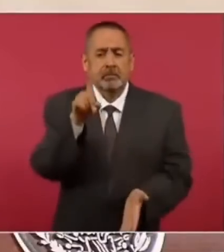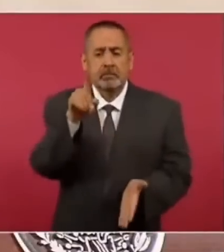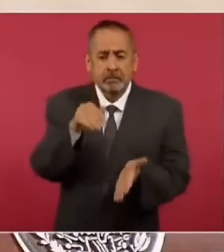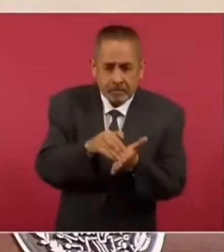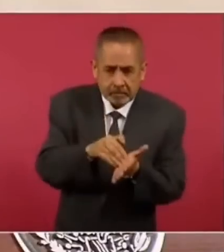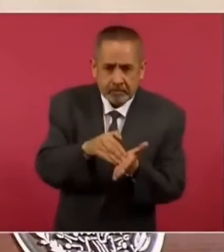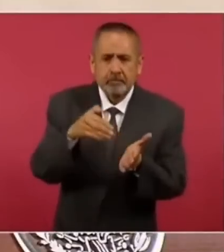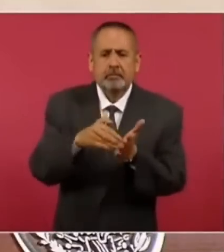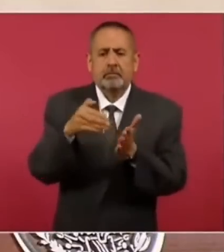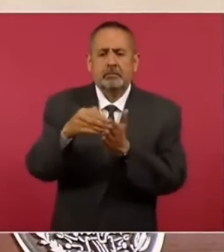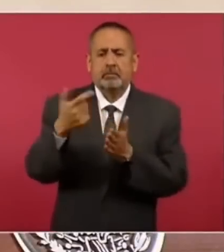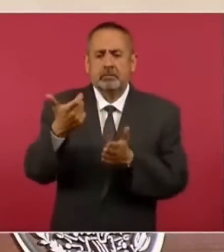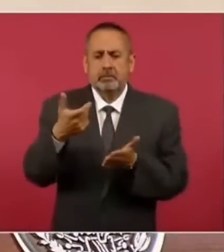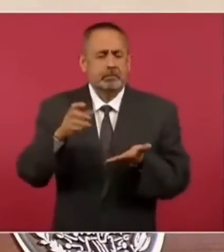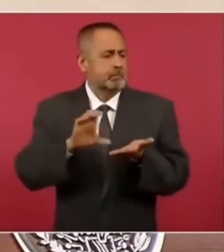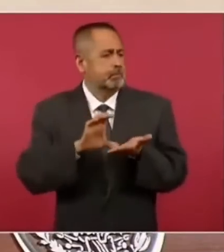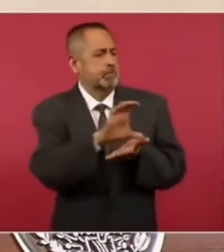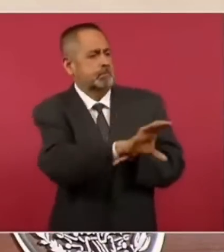1,000 millones de pesos.